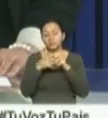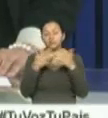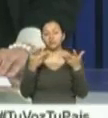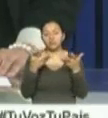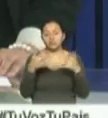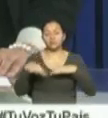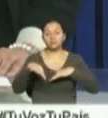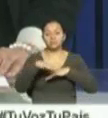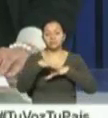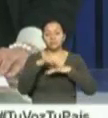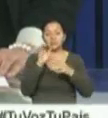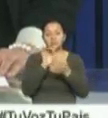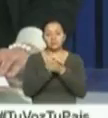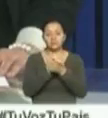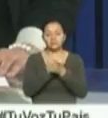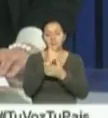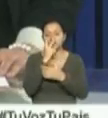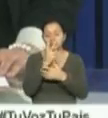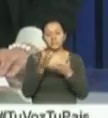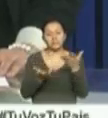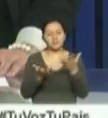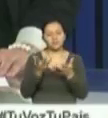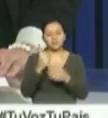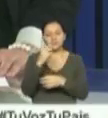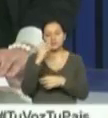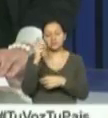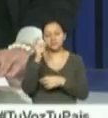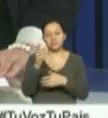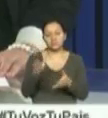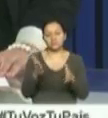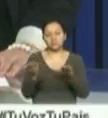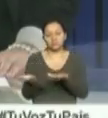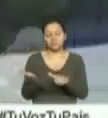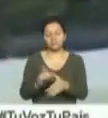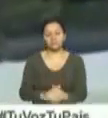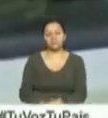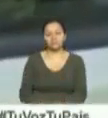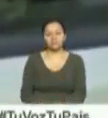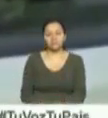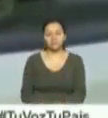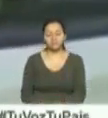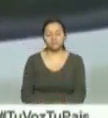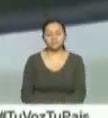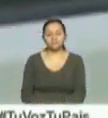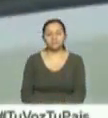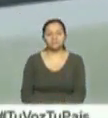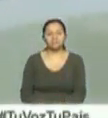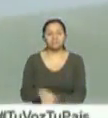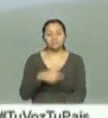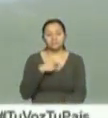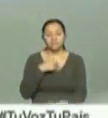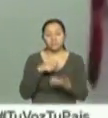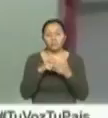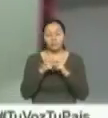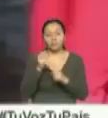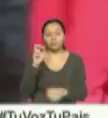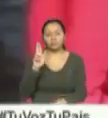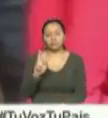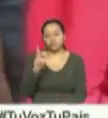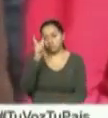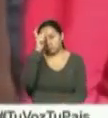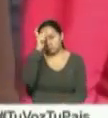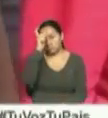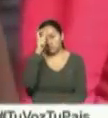boda turca, kurda, deja al menos 100 de muertos. Conmoción en Gaziantep, en el sur de Turquía, tras